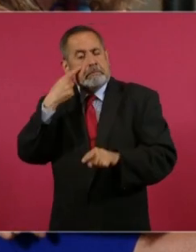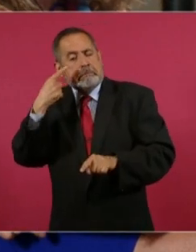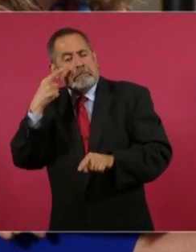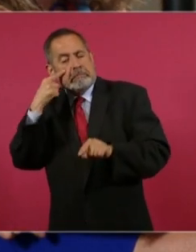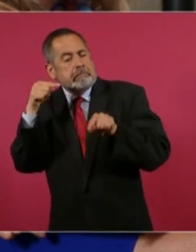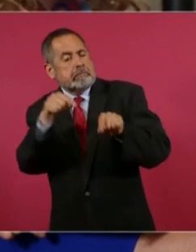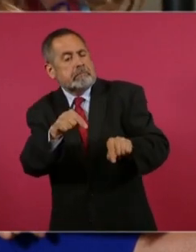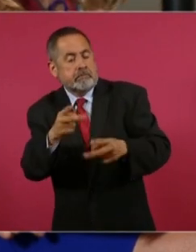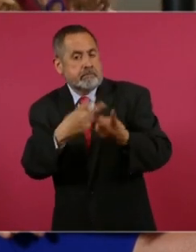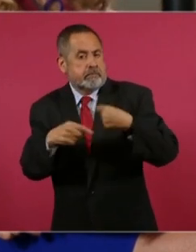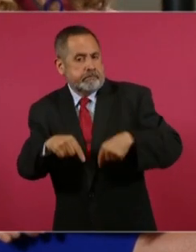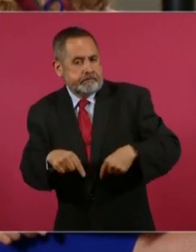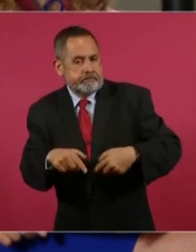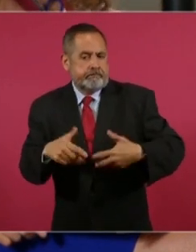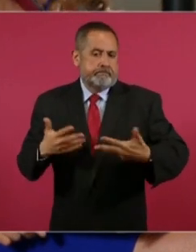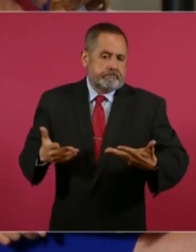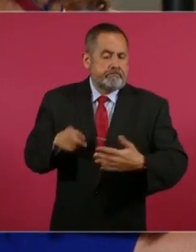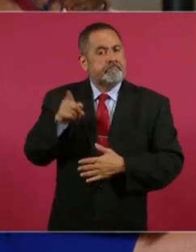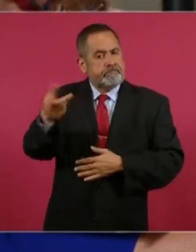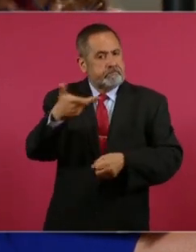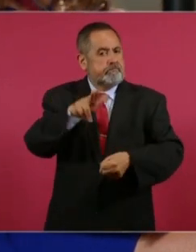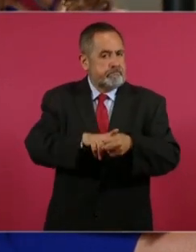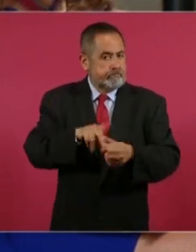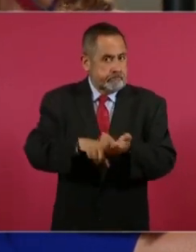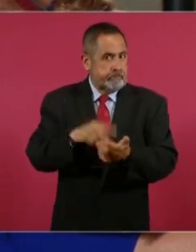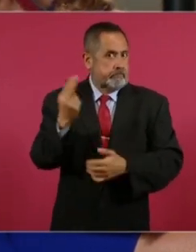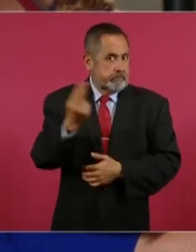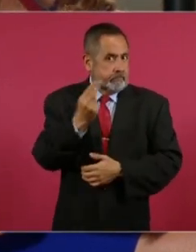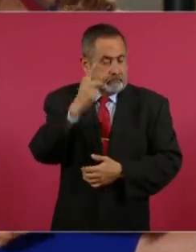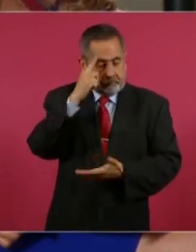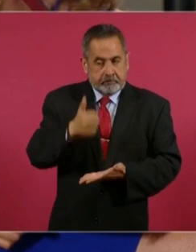servicio aquí. Entonces, pues reiterar